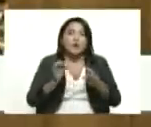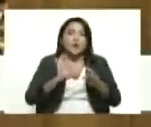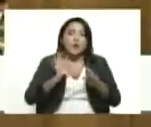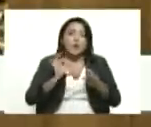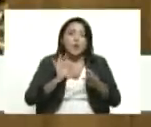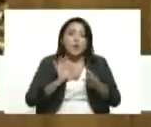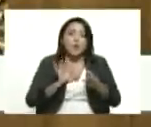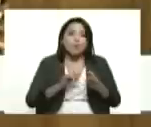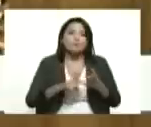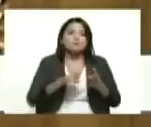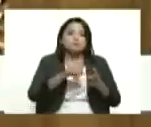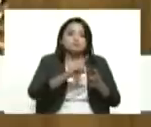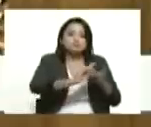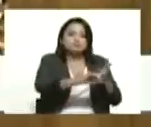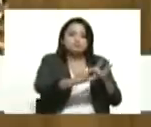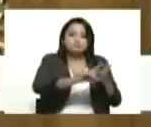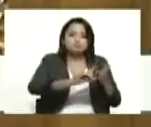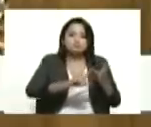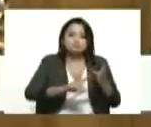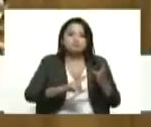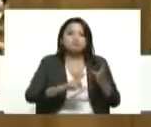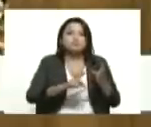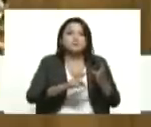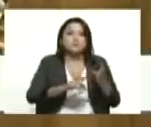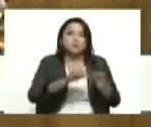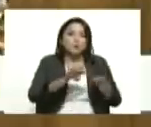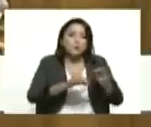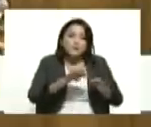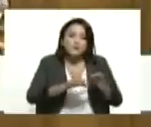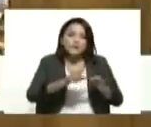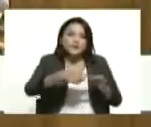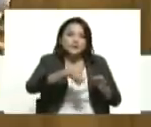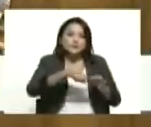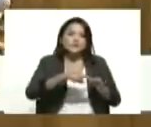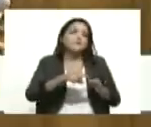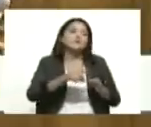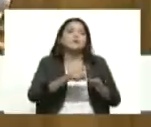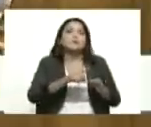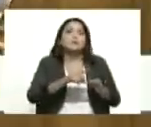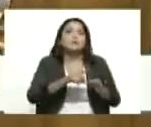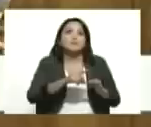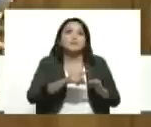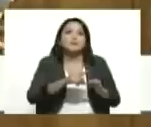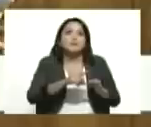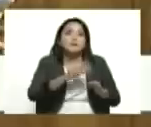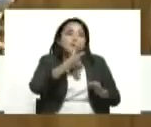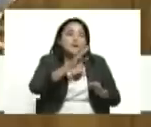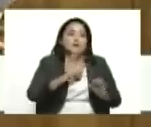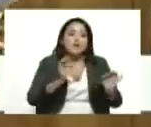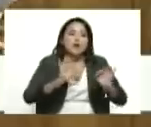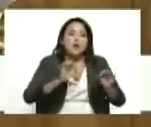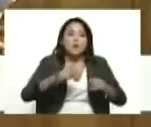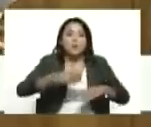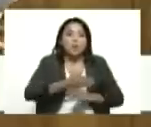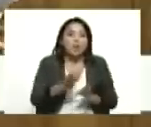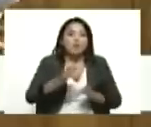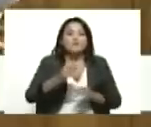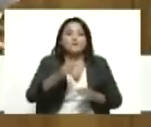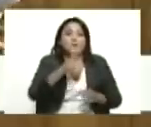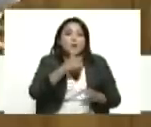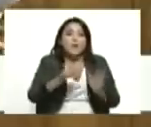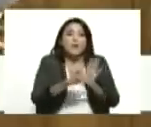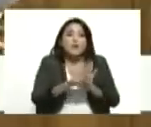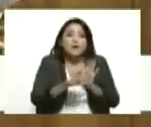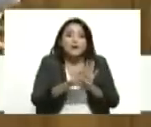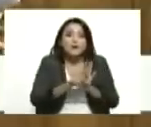parcial o total, física o jurídica, de bienes derivados o obtenidos directo o indirectamente de actividades ilícitas,